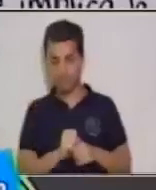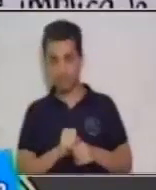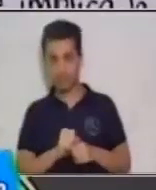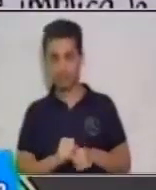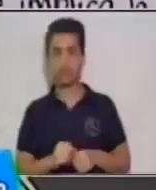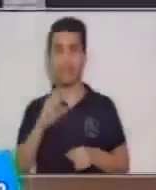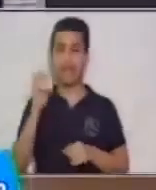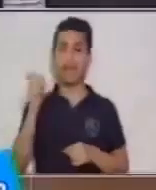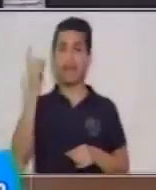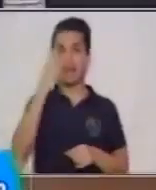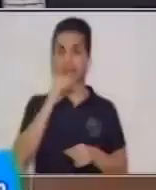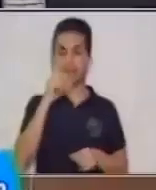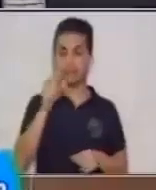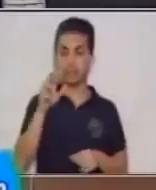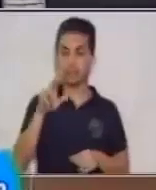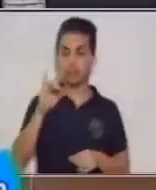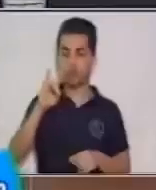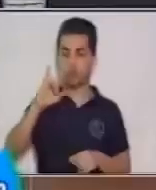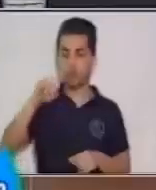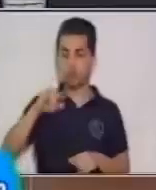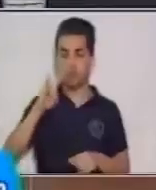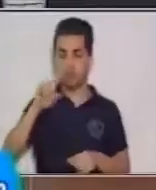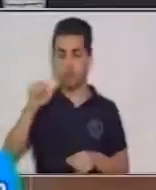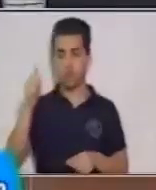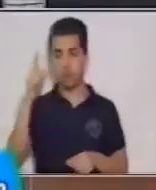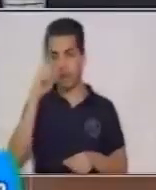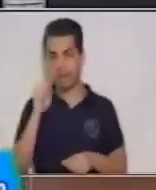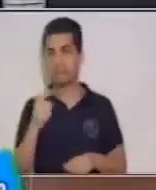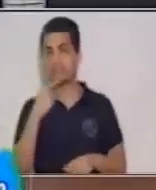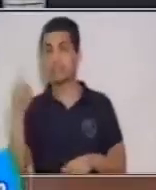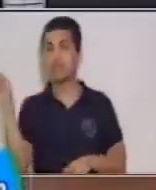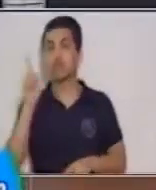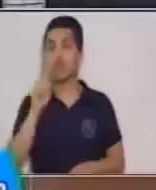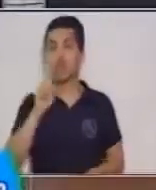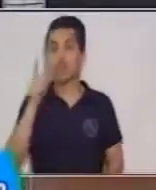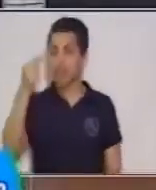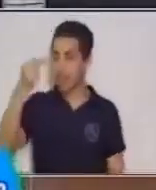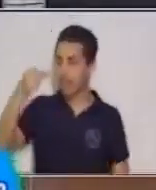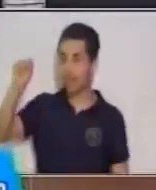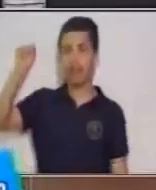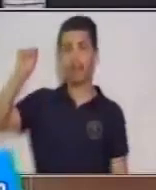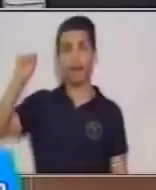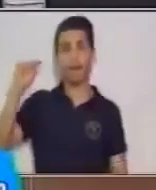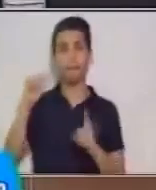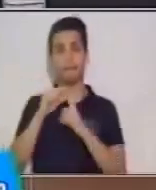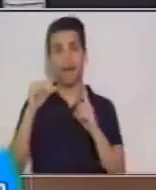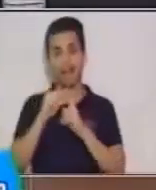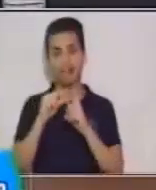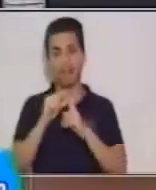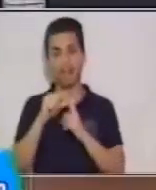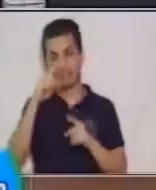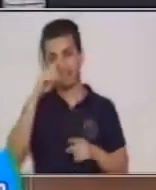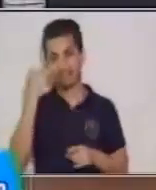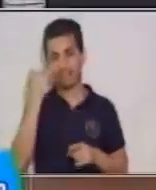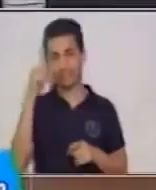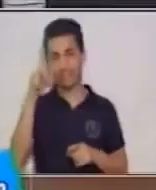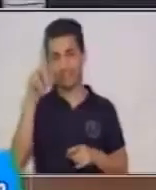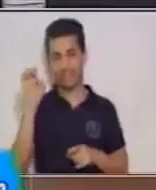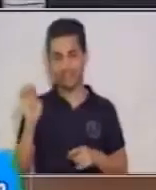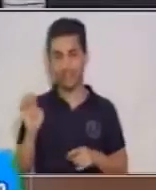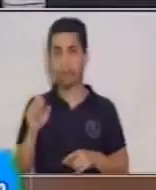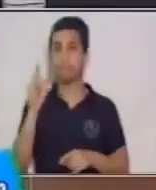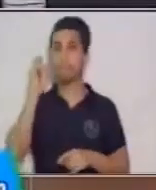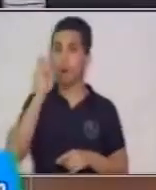átona. Ah, me están indicando dónde va el acento de esa palabra. Para eso utilizamos la